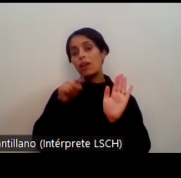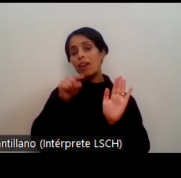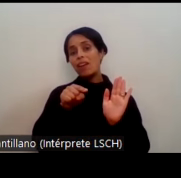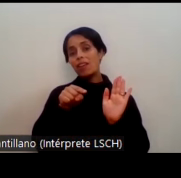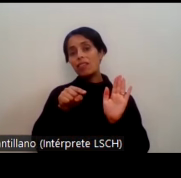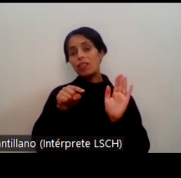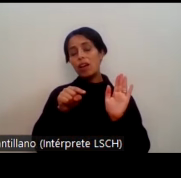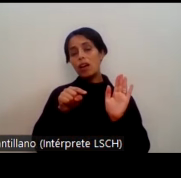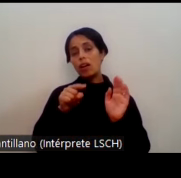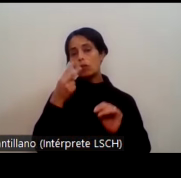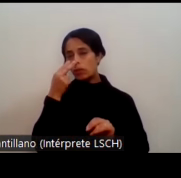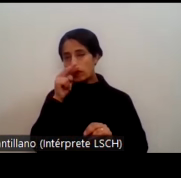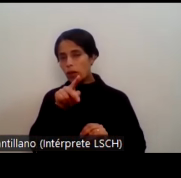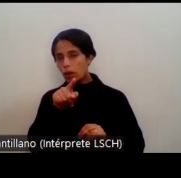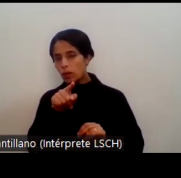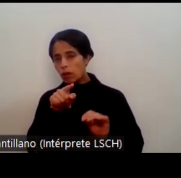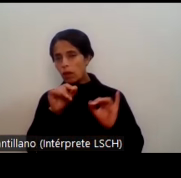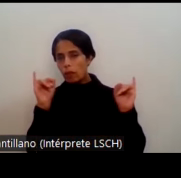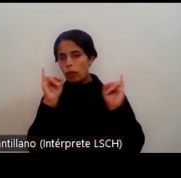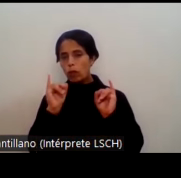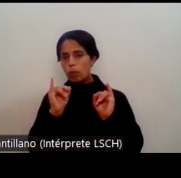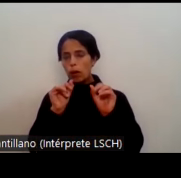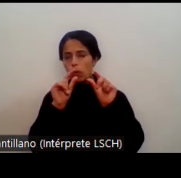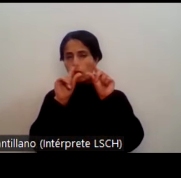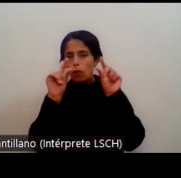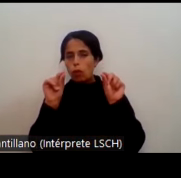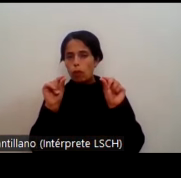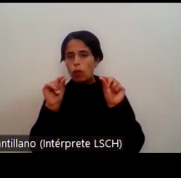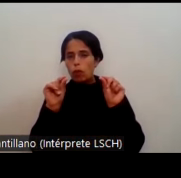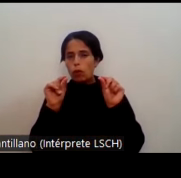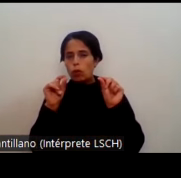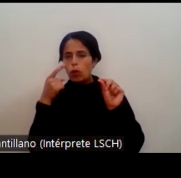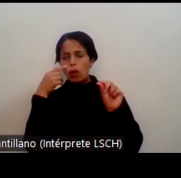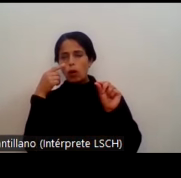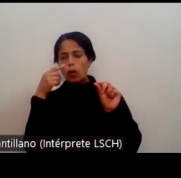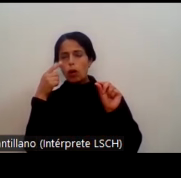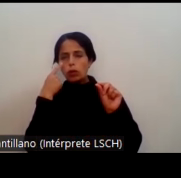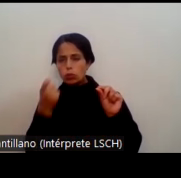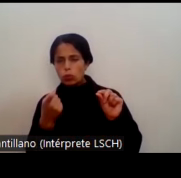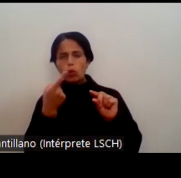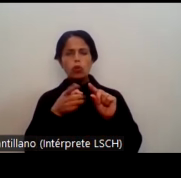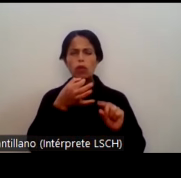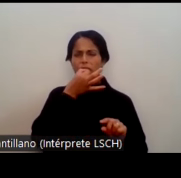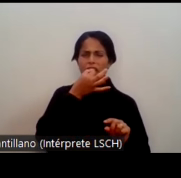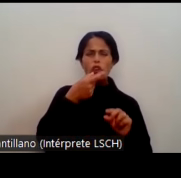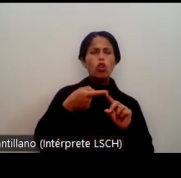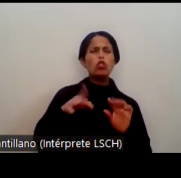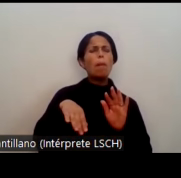aplicación que ustedes ven acá de bloques, algunos más azules, otros más verdosos, otros más